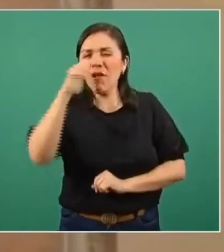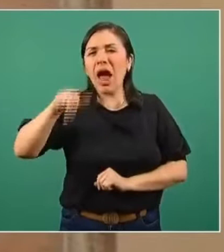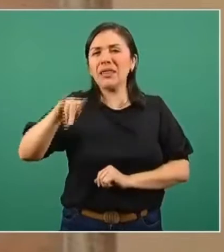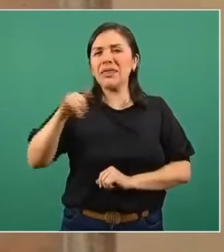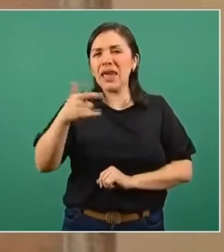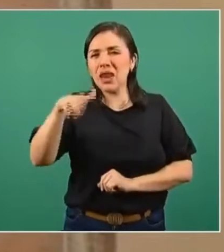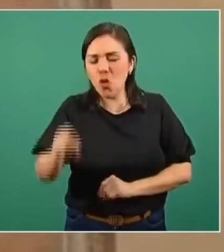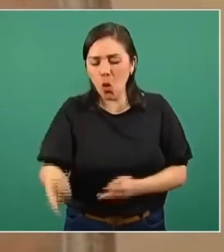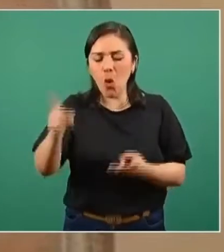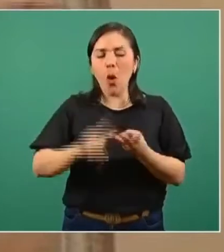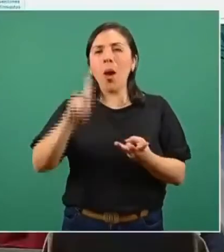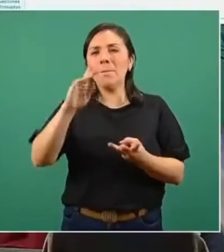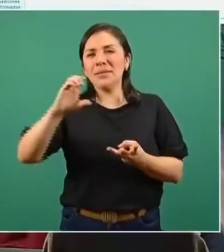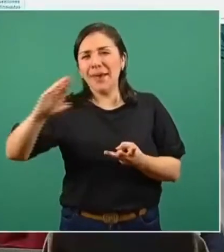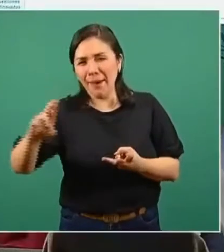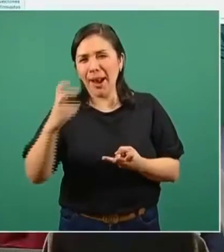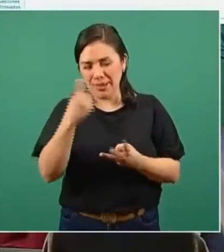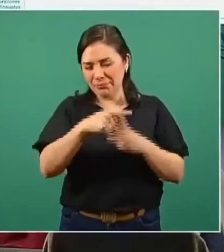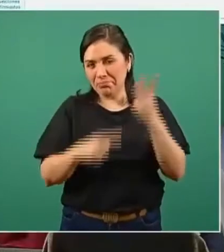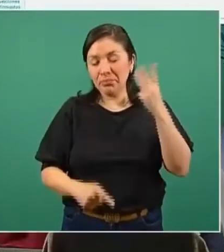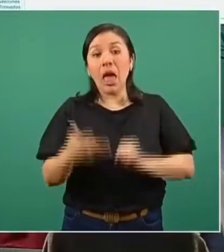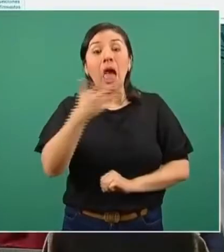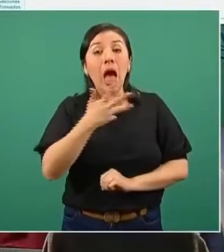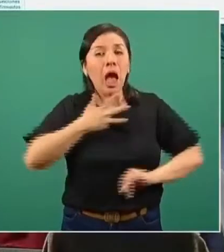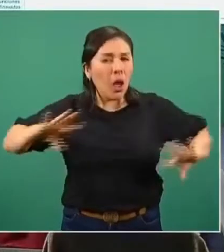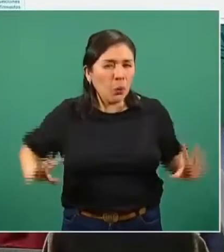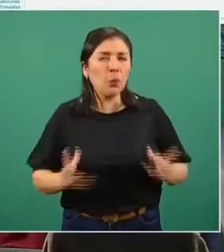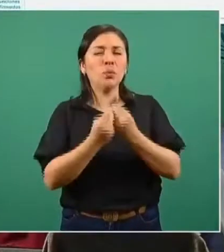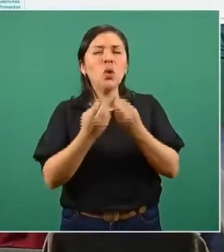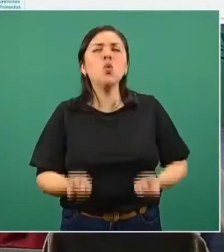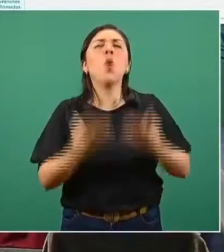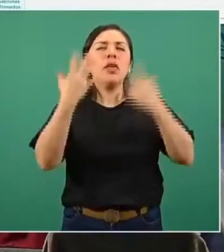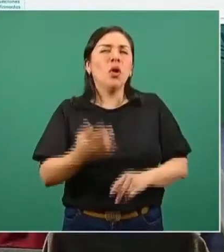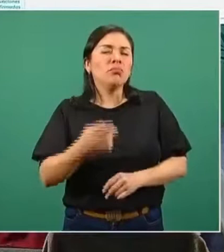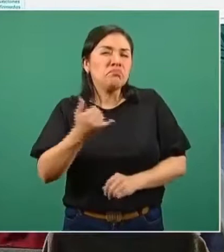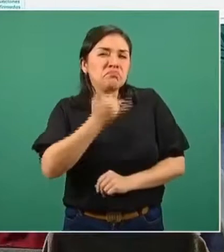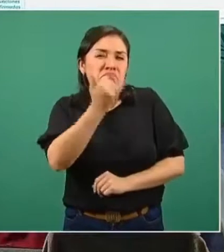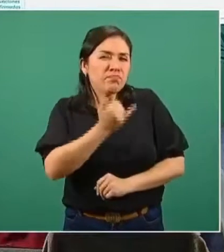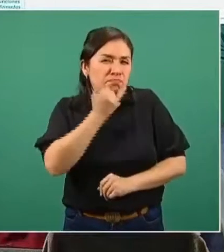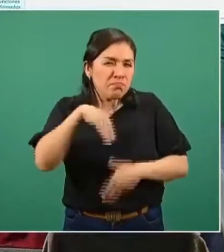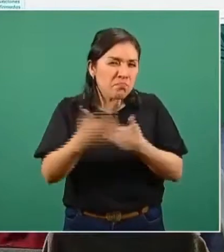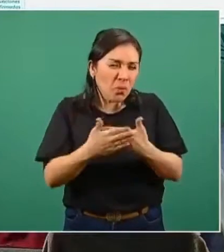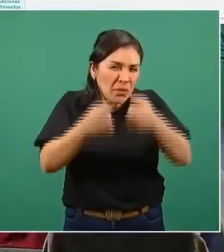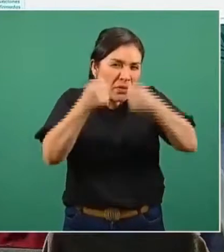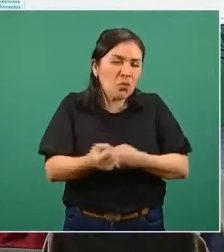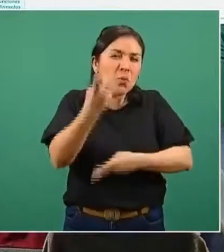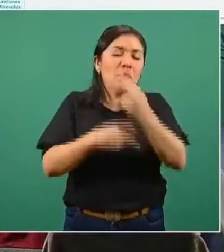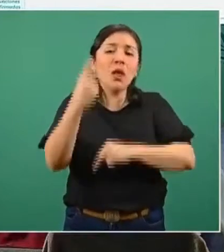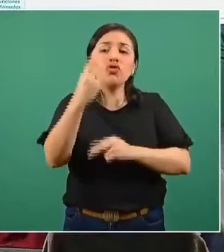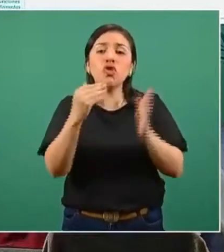antígeno, la prueba de PCR, se tiene un total de casos estimados de